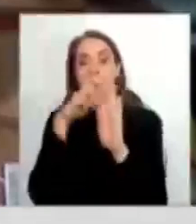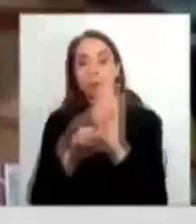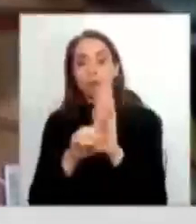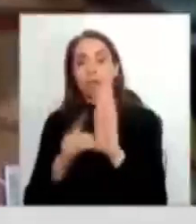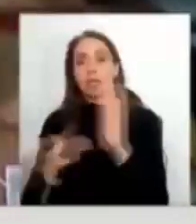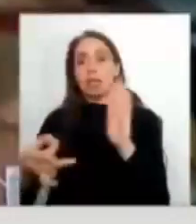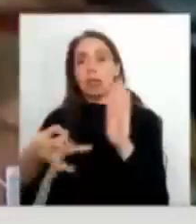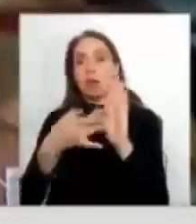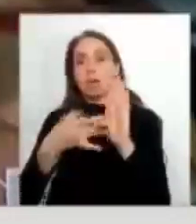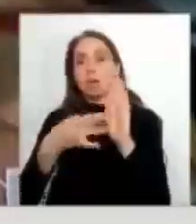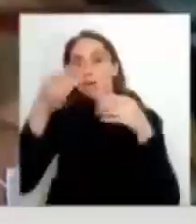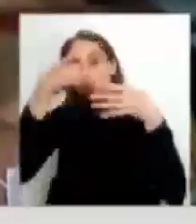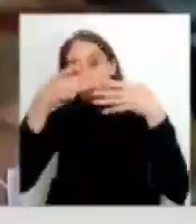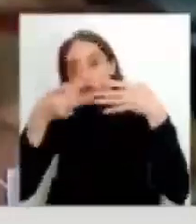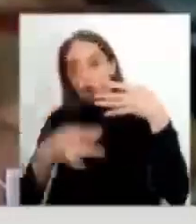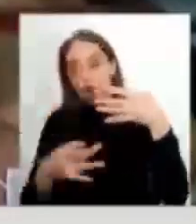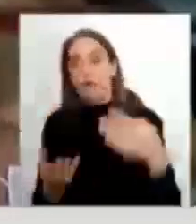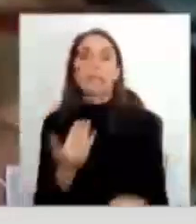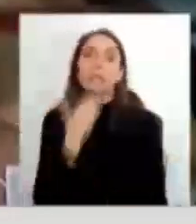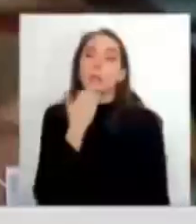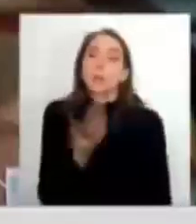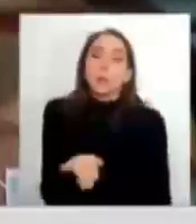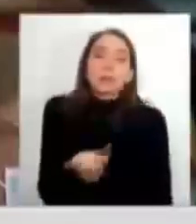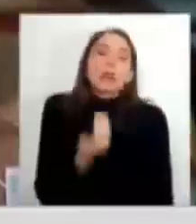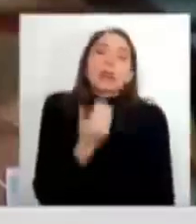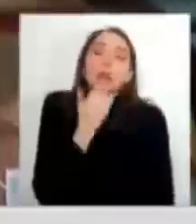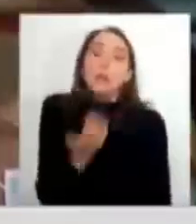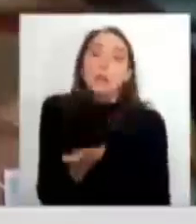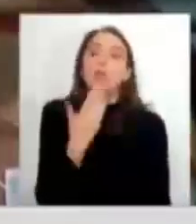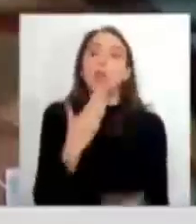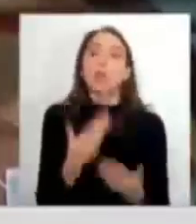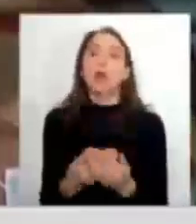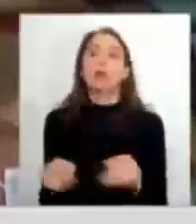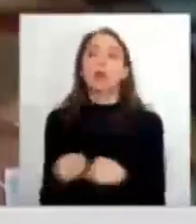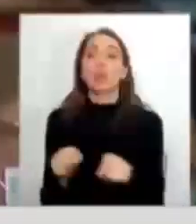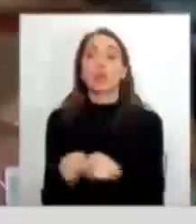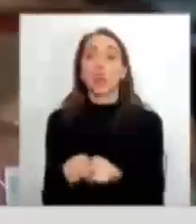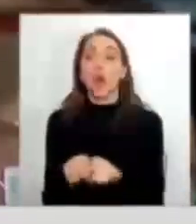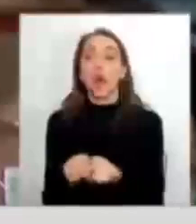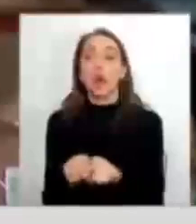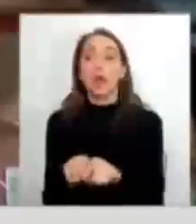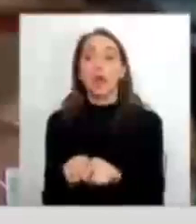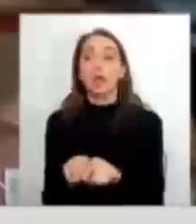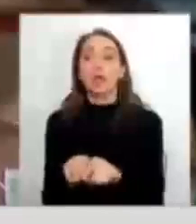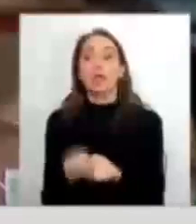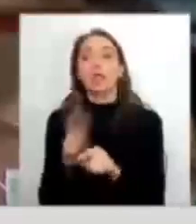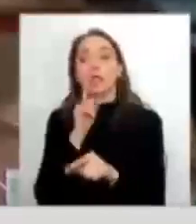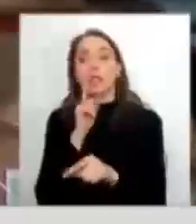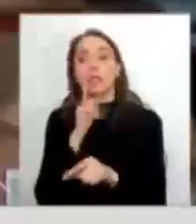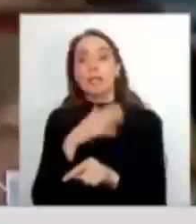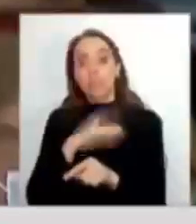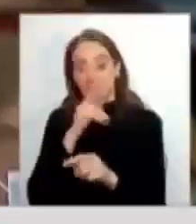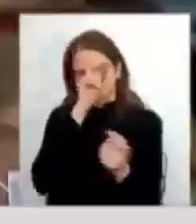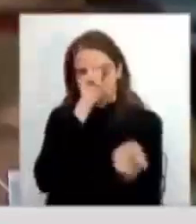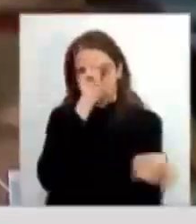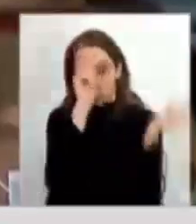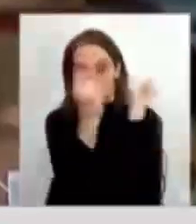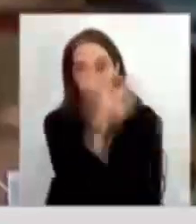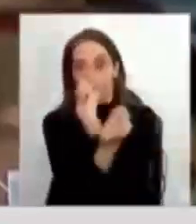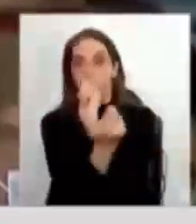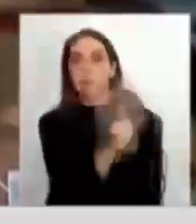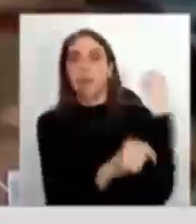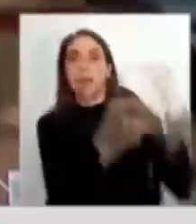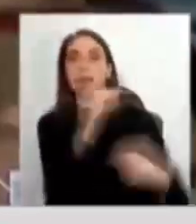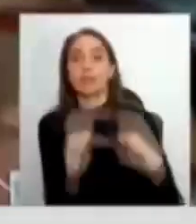importa no es cierto que importa cuando uno de todas maneras da o tiene una tendencia a distorsionar la historia en lo que es la verdad